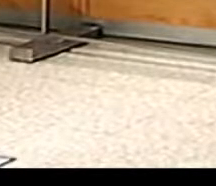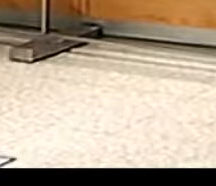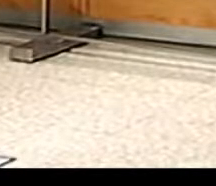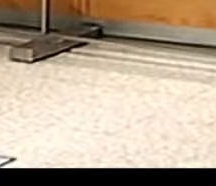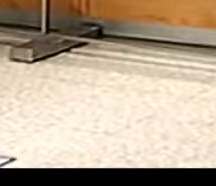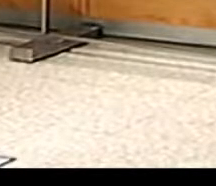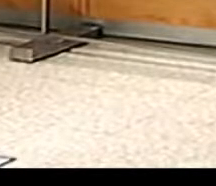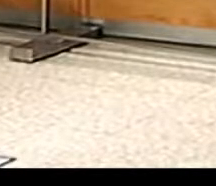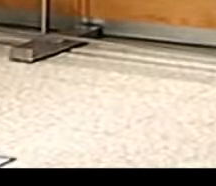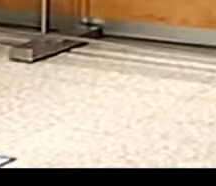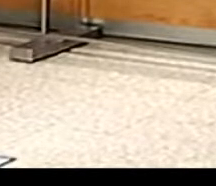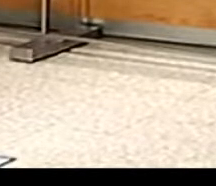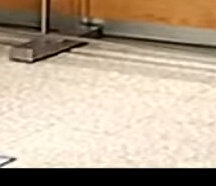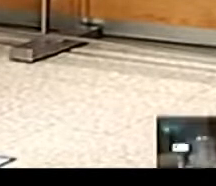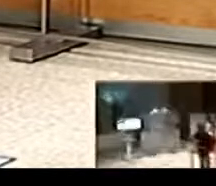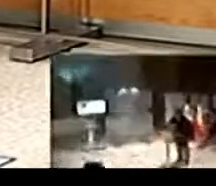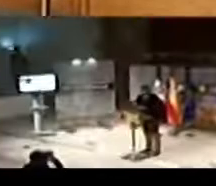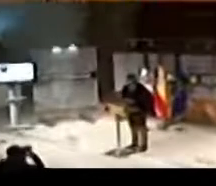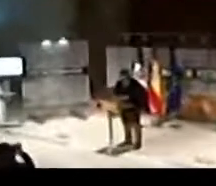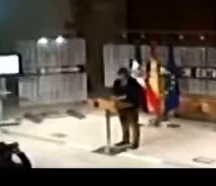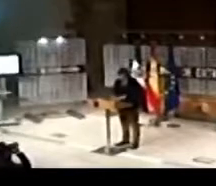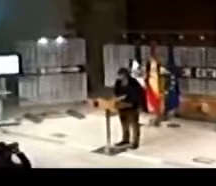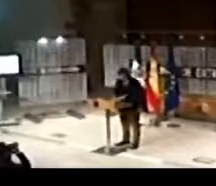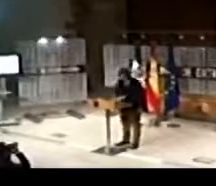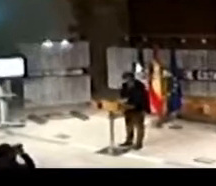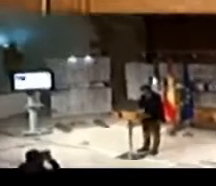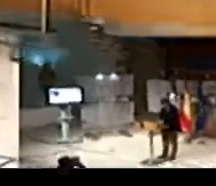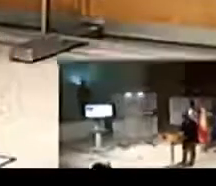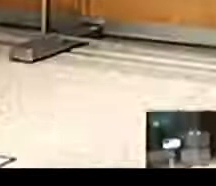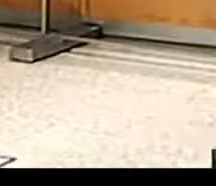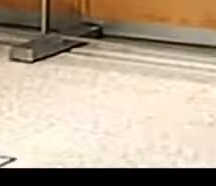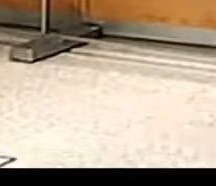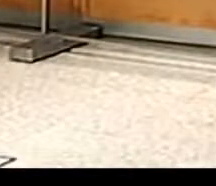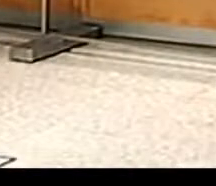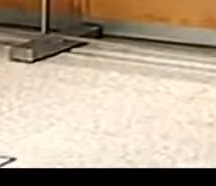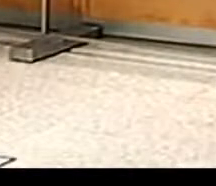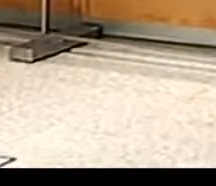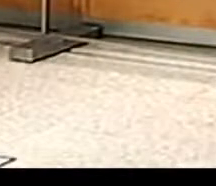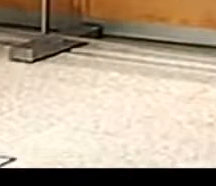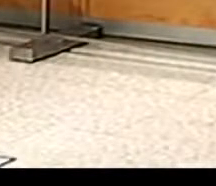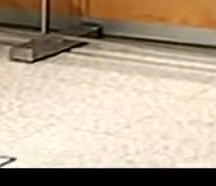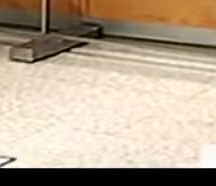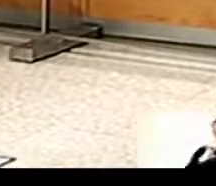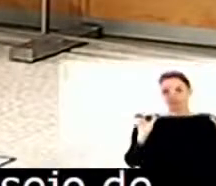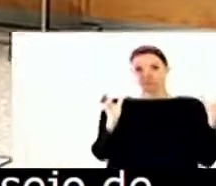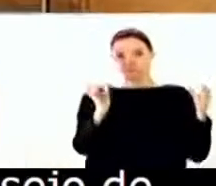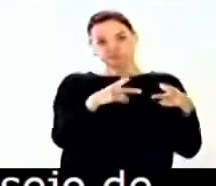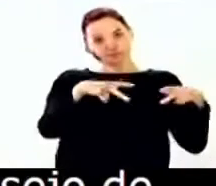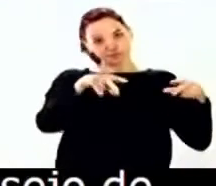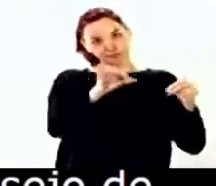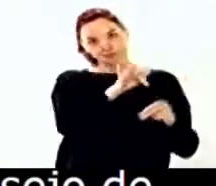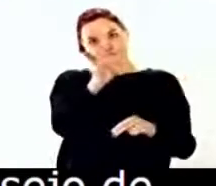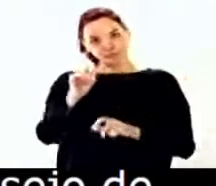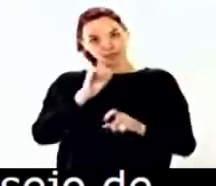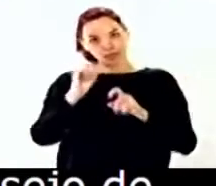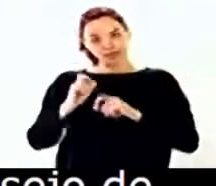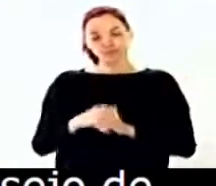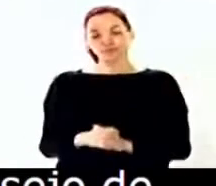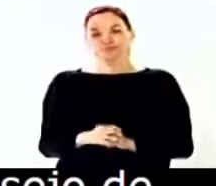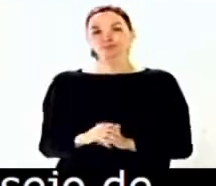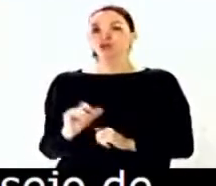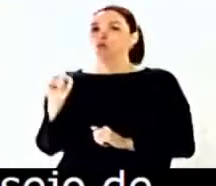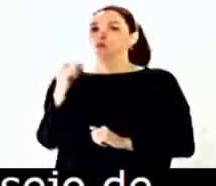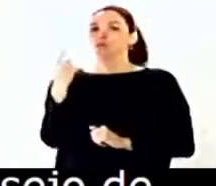el Consejo de Gobierno que ha tenido lugar en el día de hoy. En primer lugar, queríamos hacer